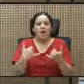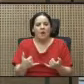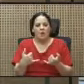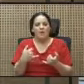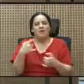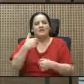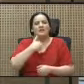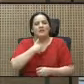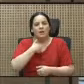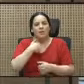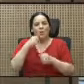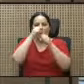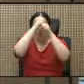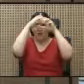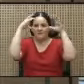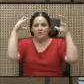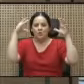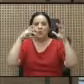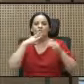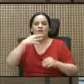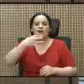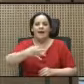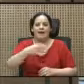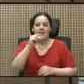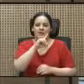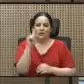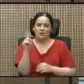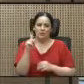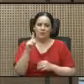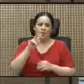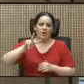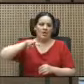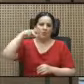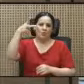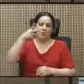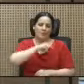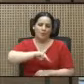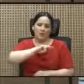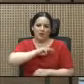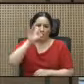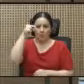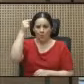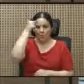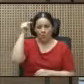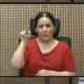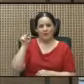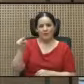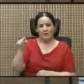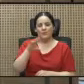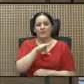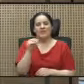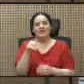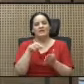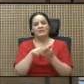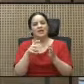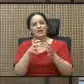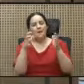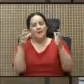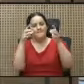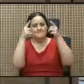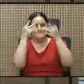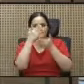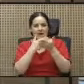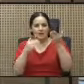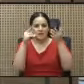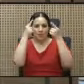no tirar cortinas verdes y esa doble moral del gobierno. Gran parte de los logros que recalca el señor